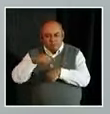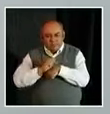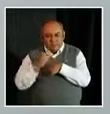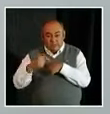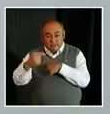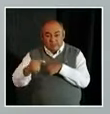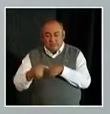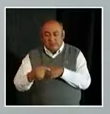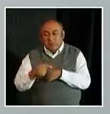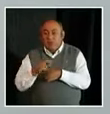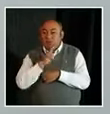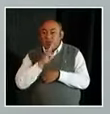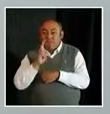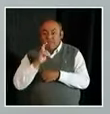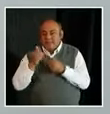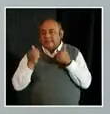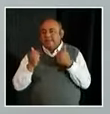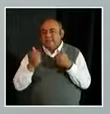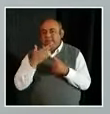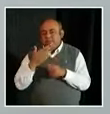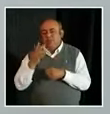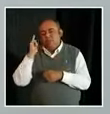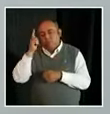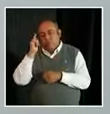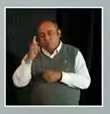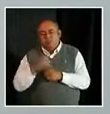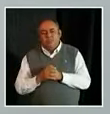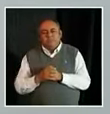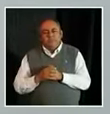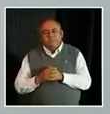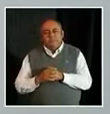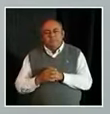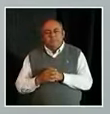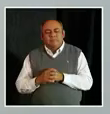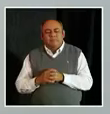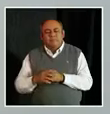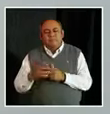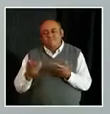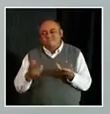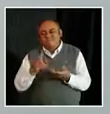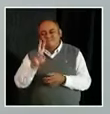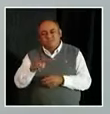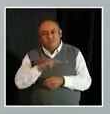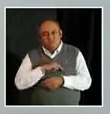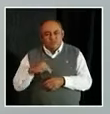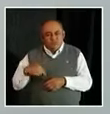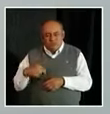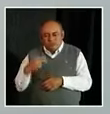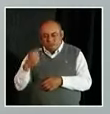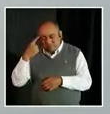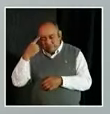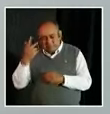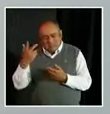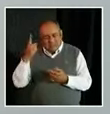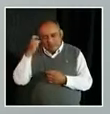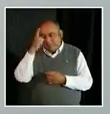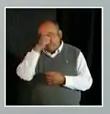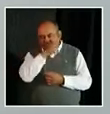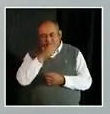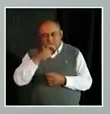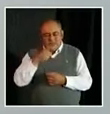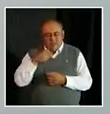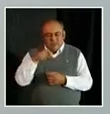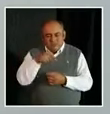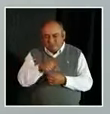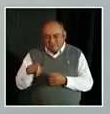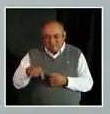mejores noticias. ¿Qué les puedo decir? Pues para nosotros ha sido bastante difícil esta